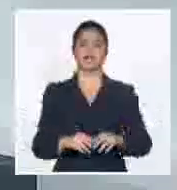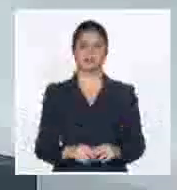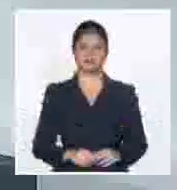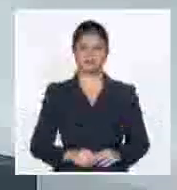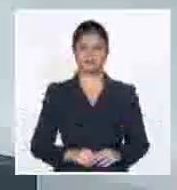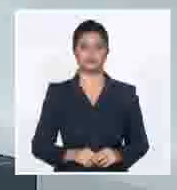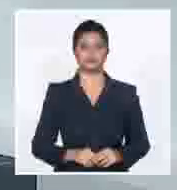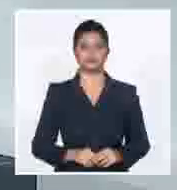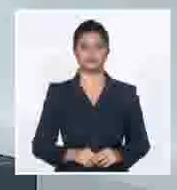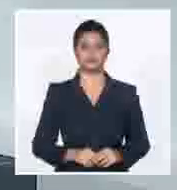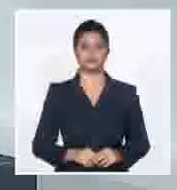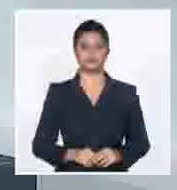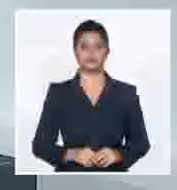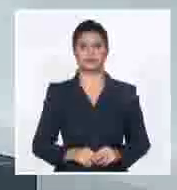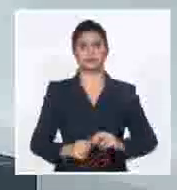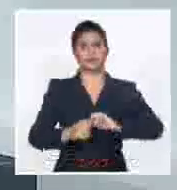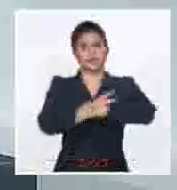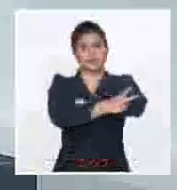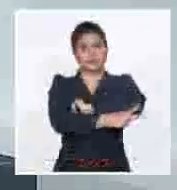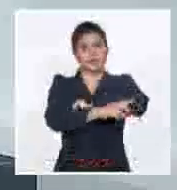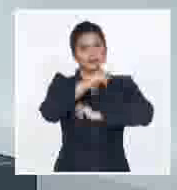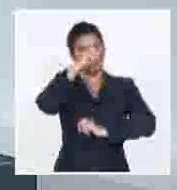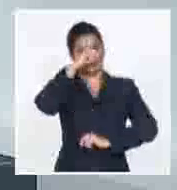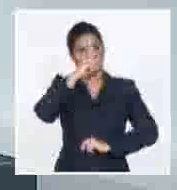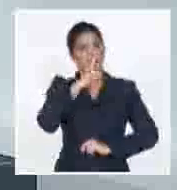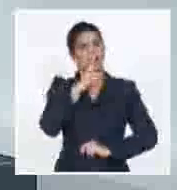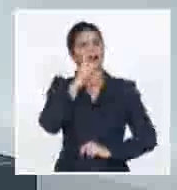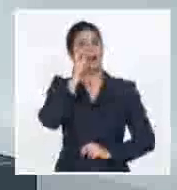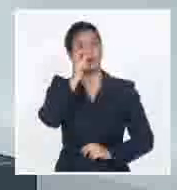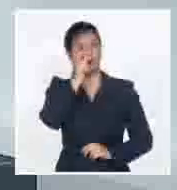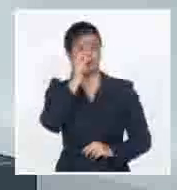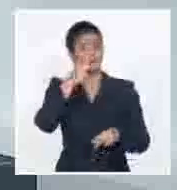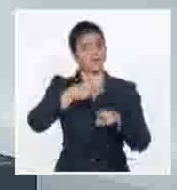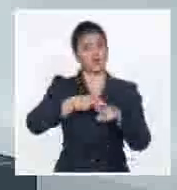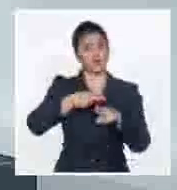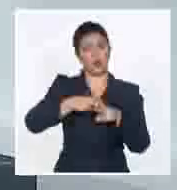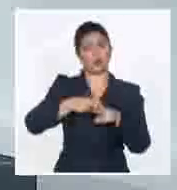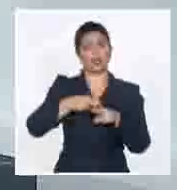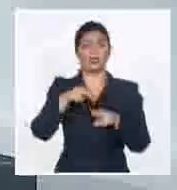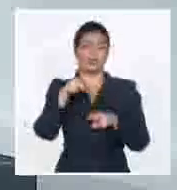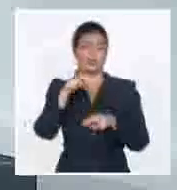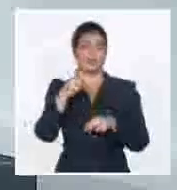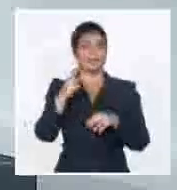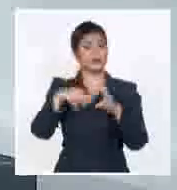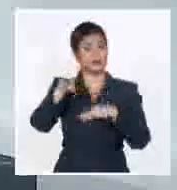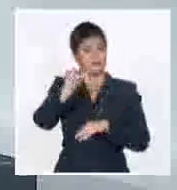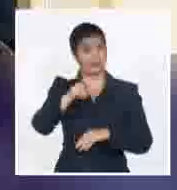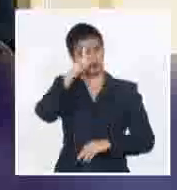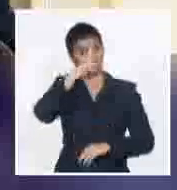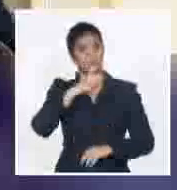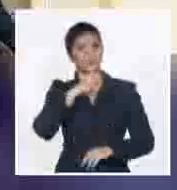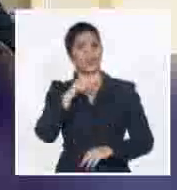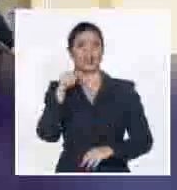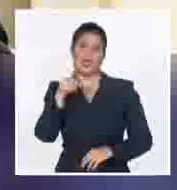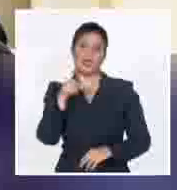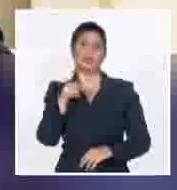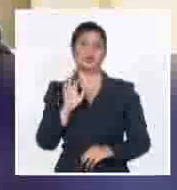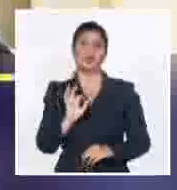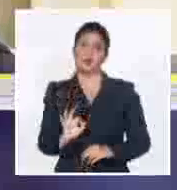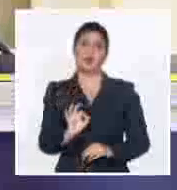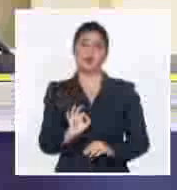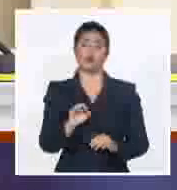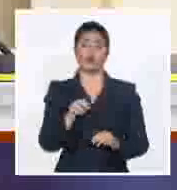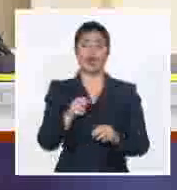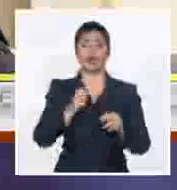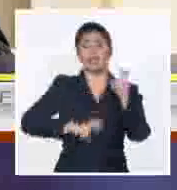Y el primer ministro de Portugal, António Costa, renunció a su cargo tras el inicio de una investigación de corrupción en su contra. La indagación